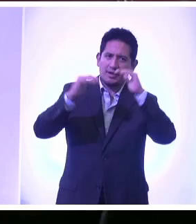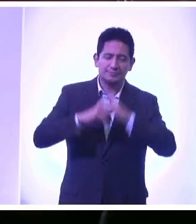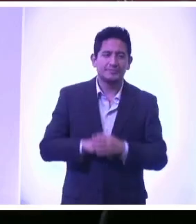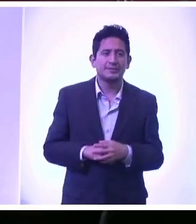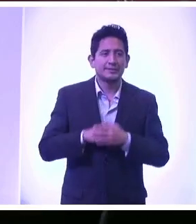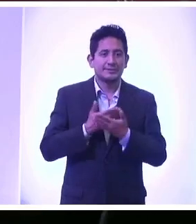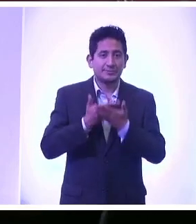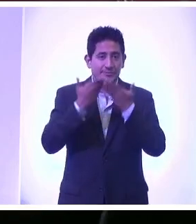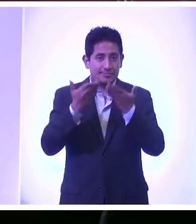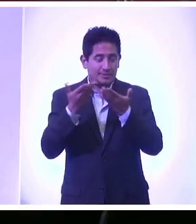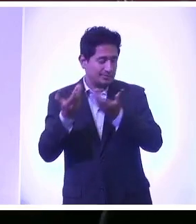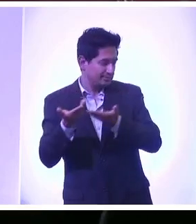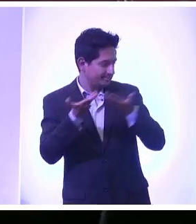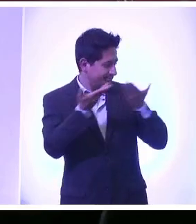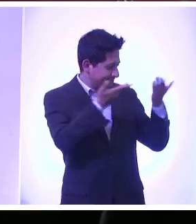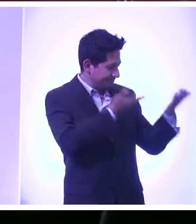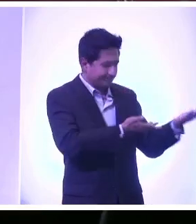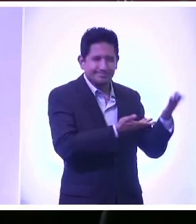izquierda